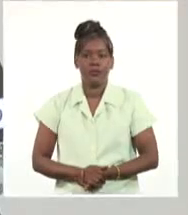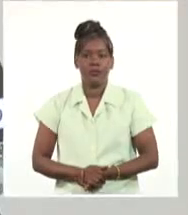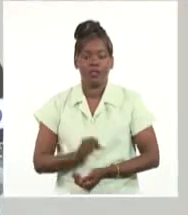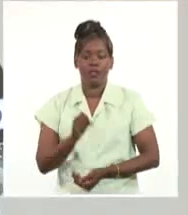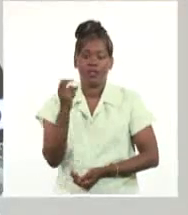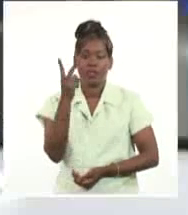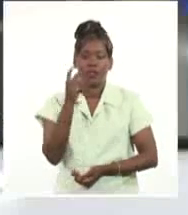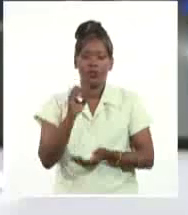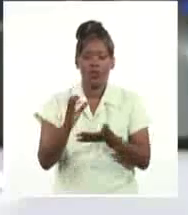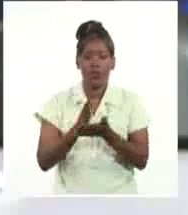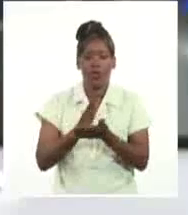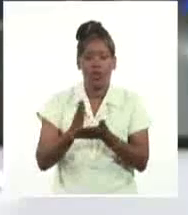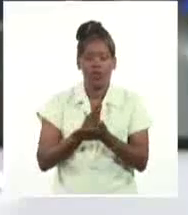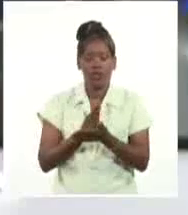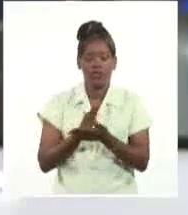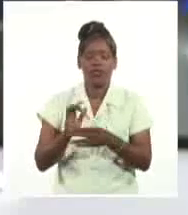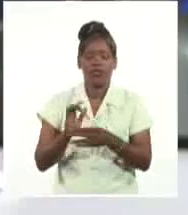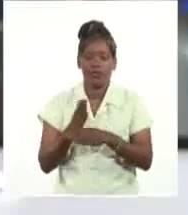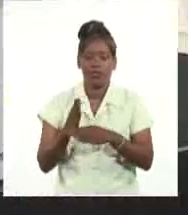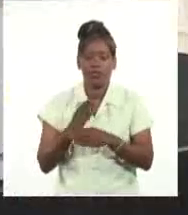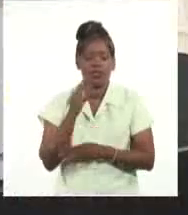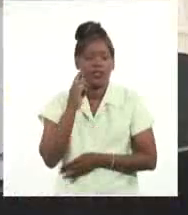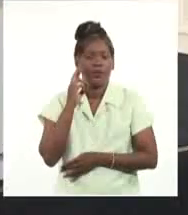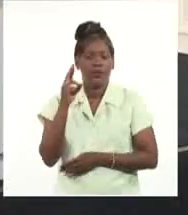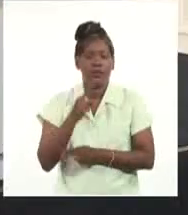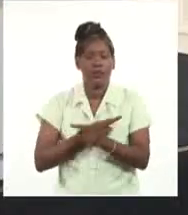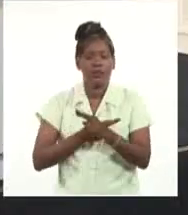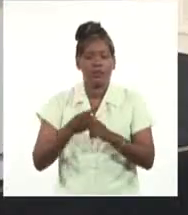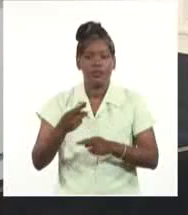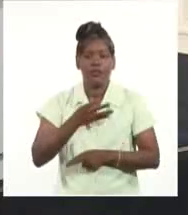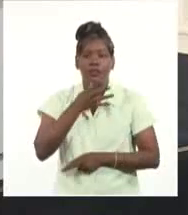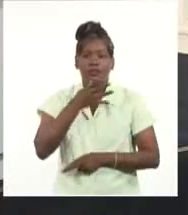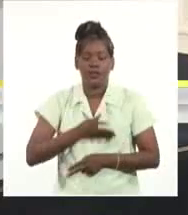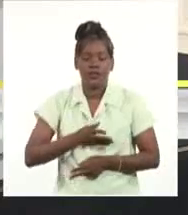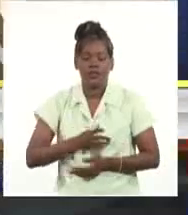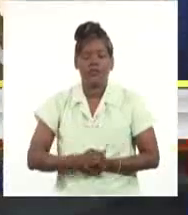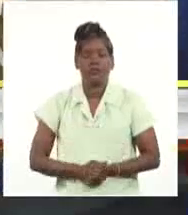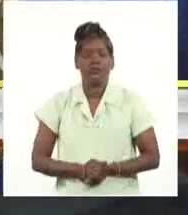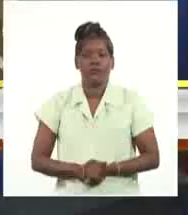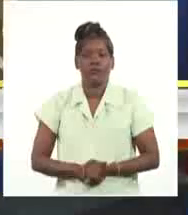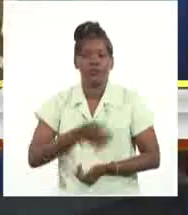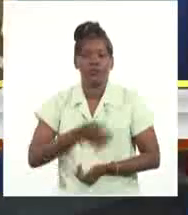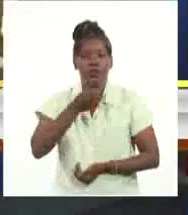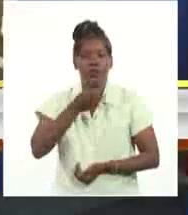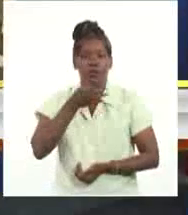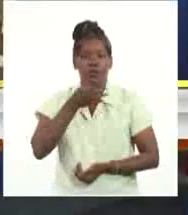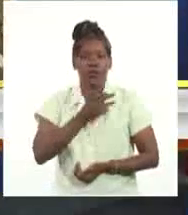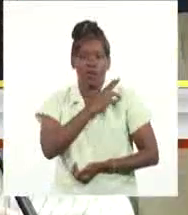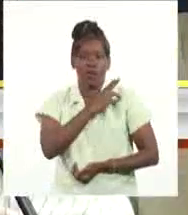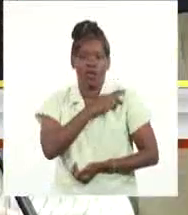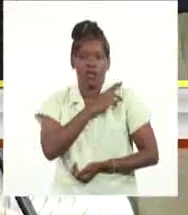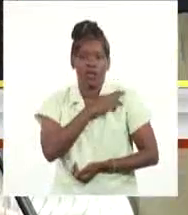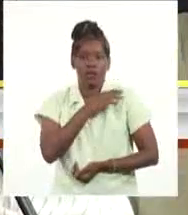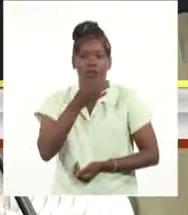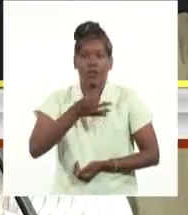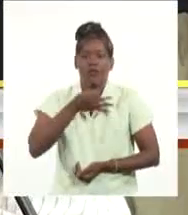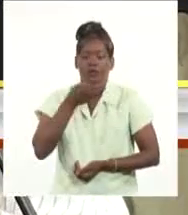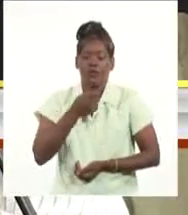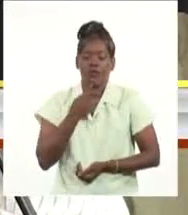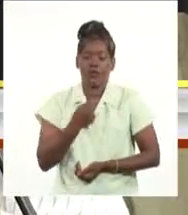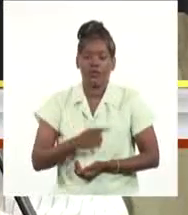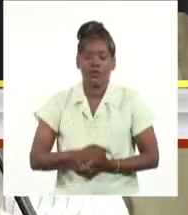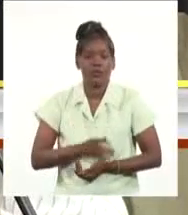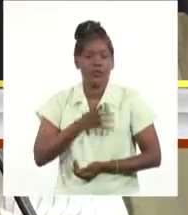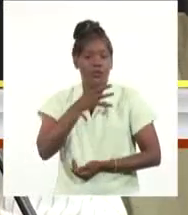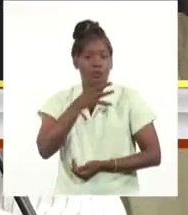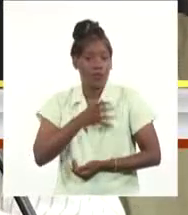Parlamentos Obreros rinden homenaje a Fidel, sentenció el director del editorial Nuevo Milenio, Michel Torres Corona, y argumentó: Fidel es el